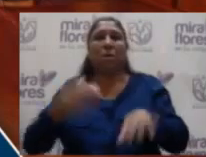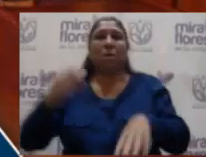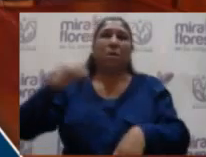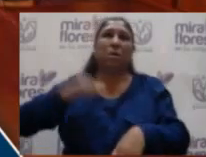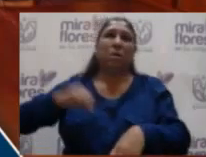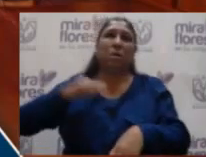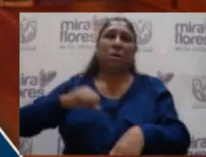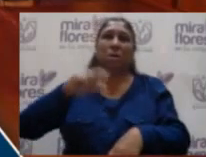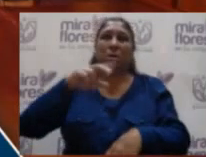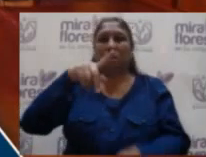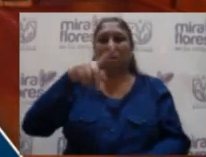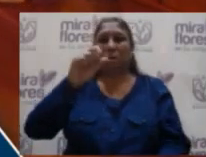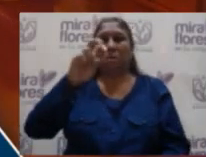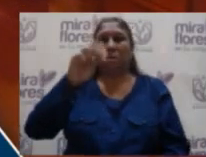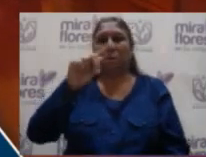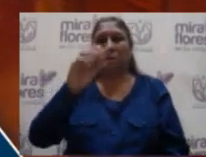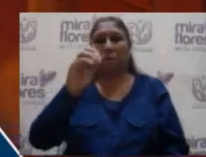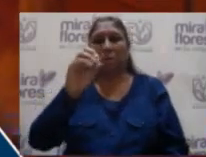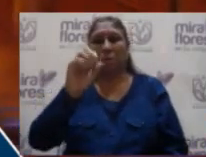Kruger Espantoso.